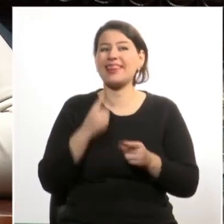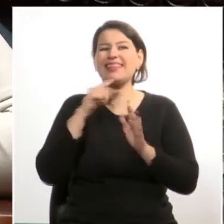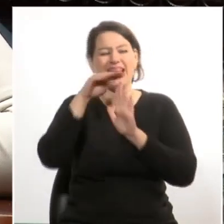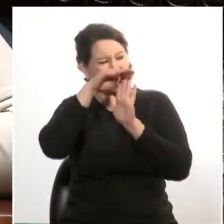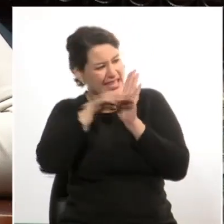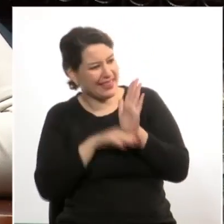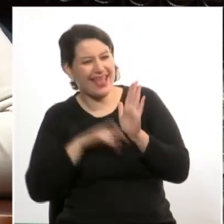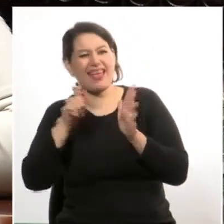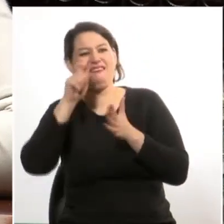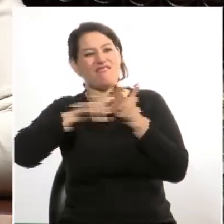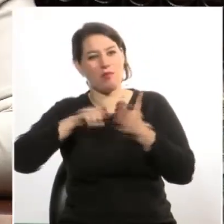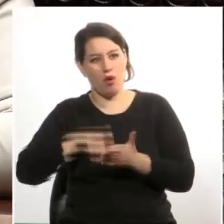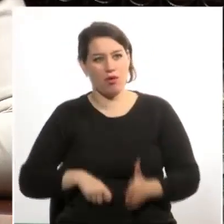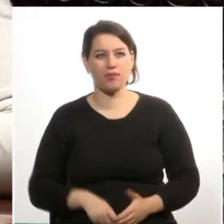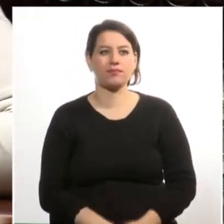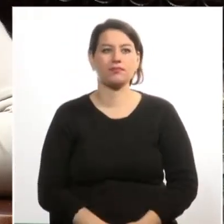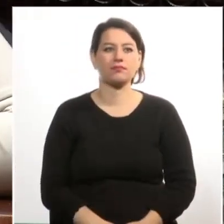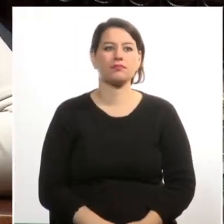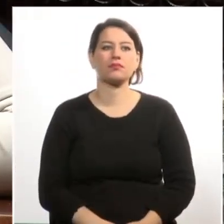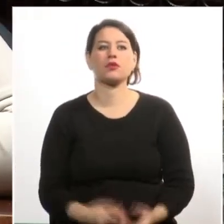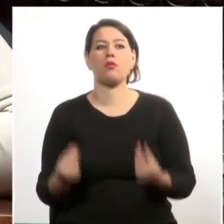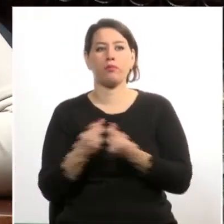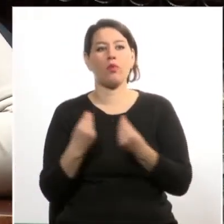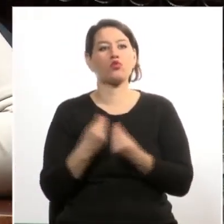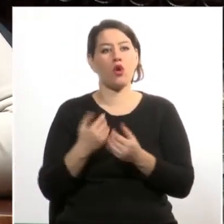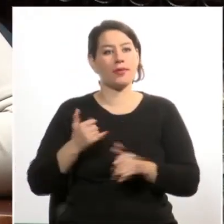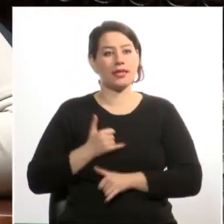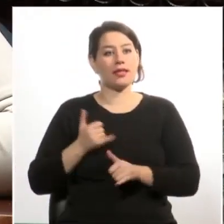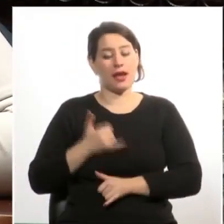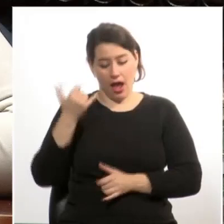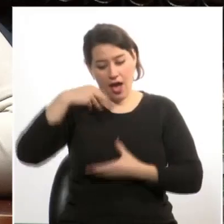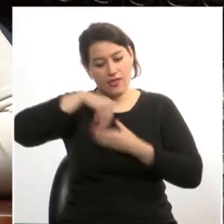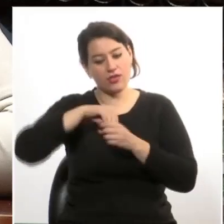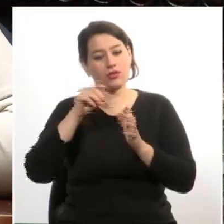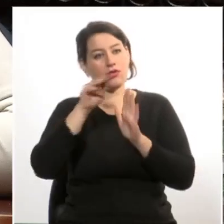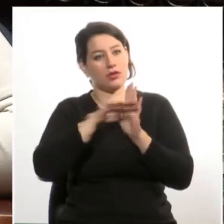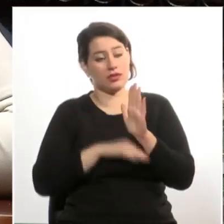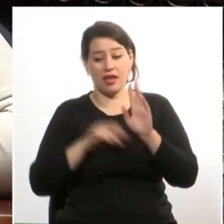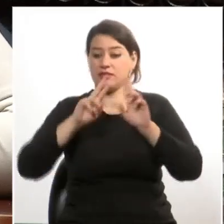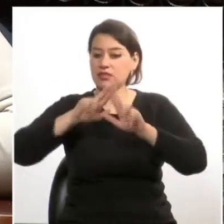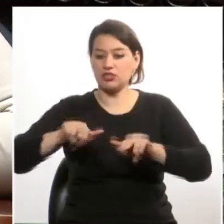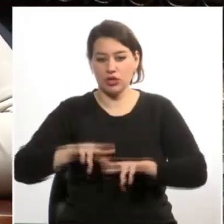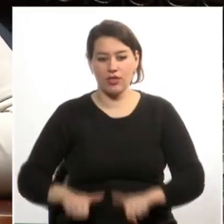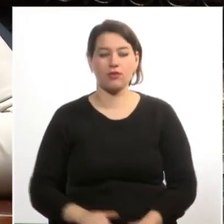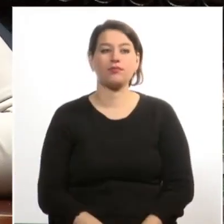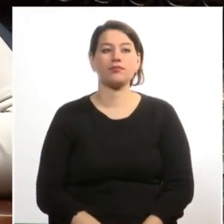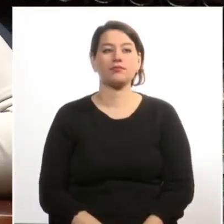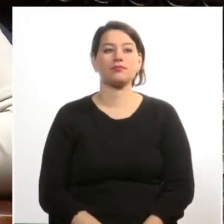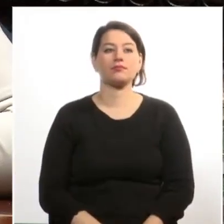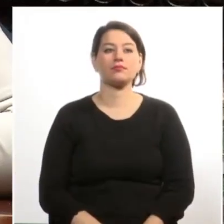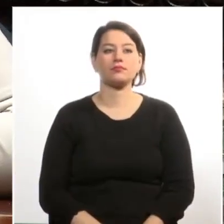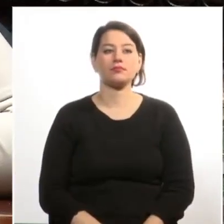de personas que habían firmado. Varios militares aparecían en esas listas, fueron sancionados. La